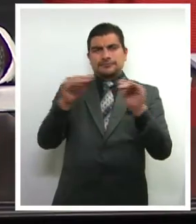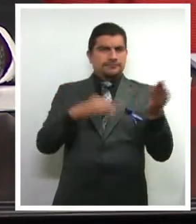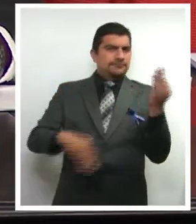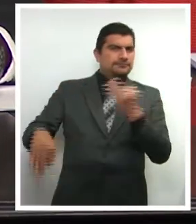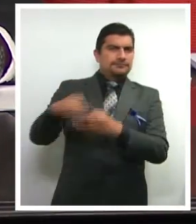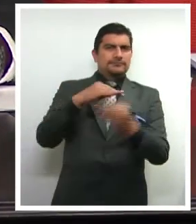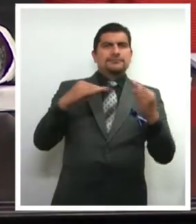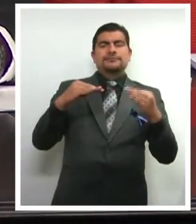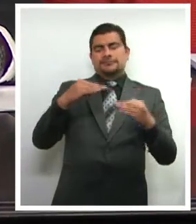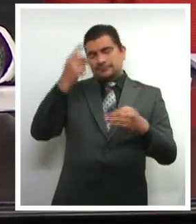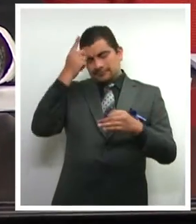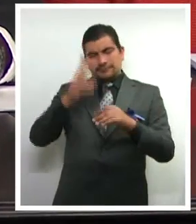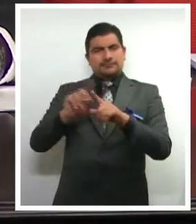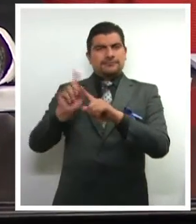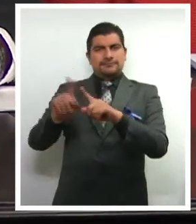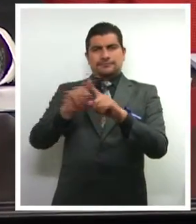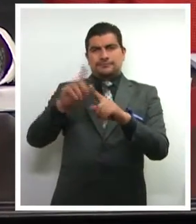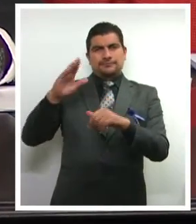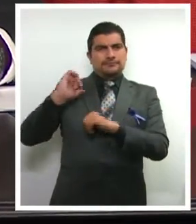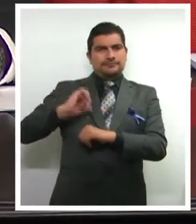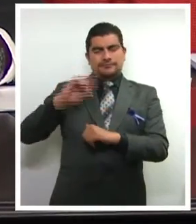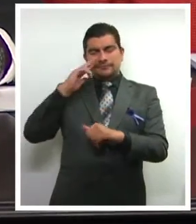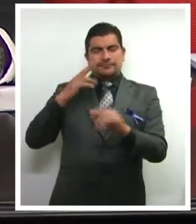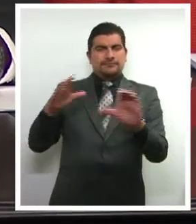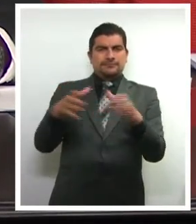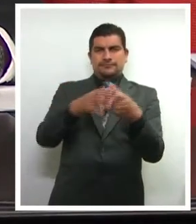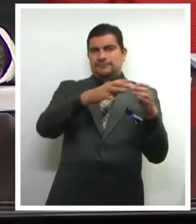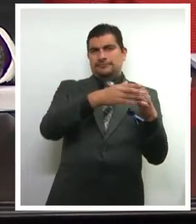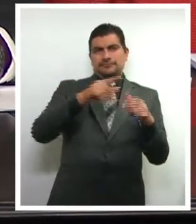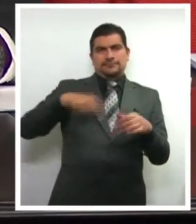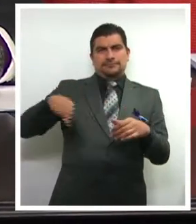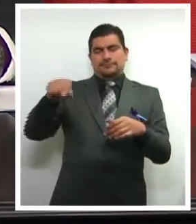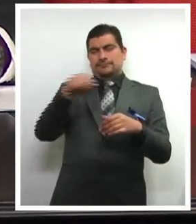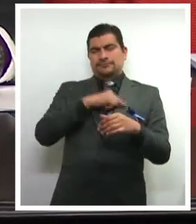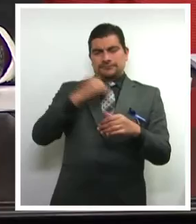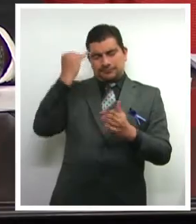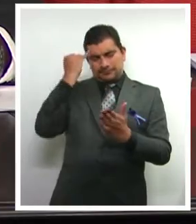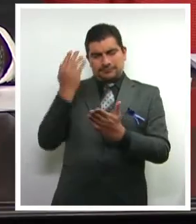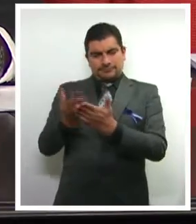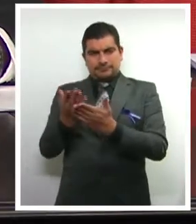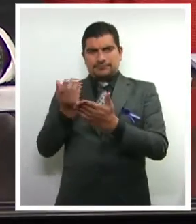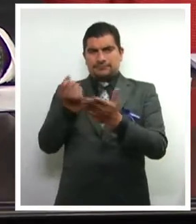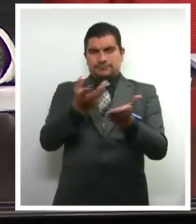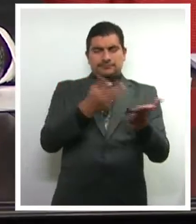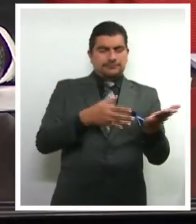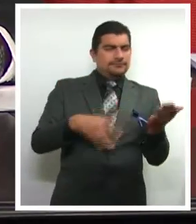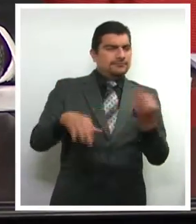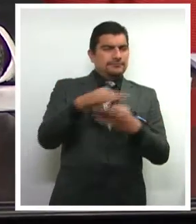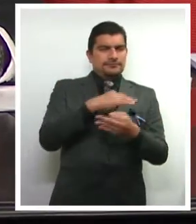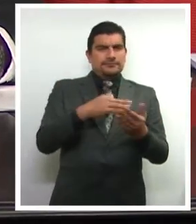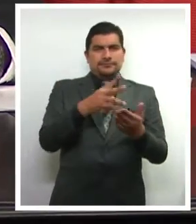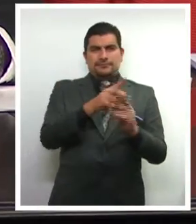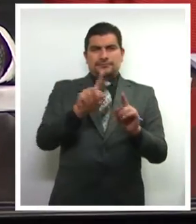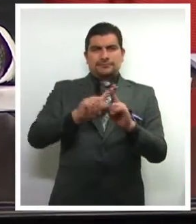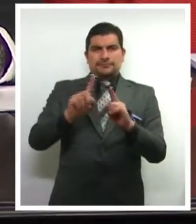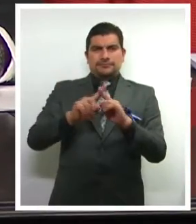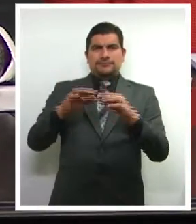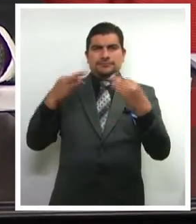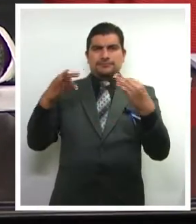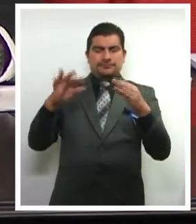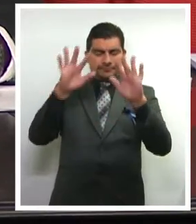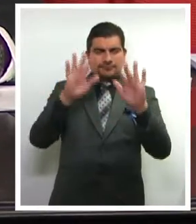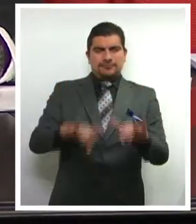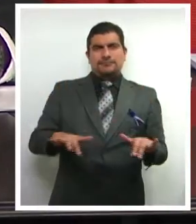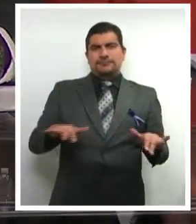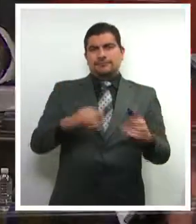las comisiones que toda iniciativa y propuesta que reciban y todo documento que generen en el